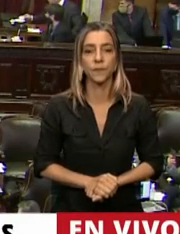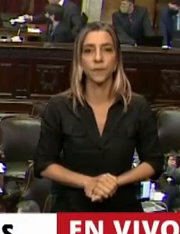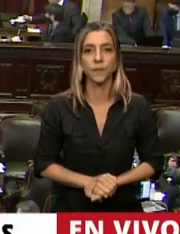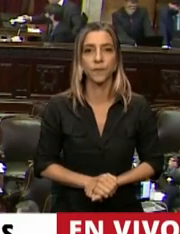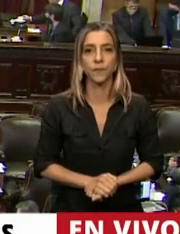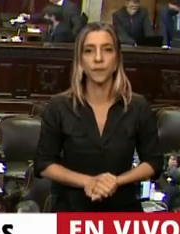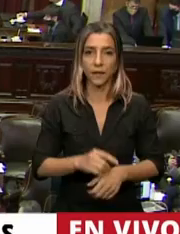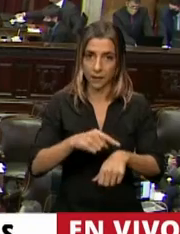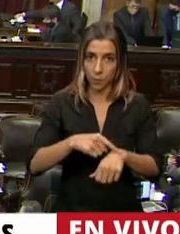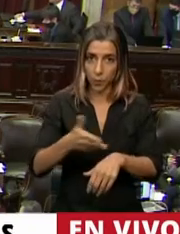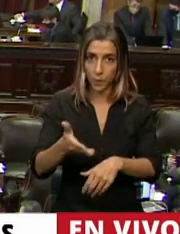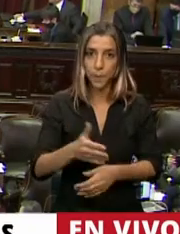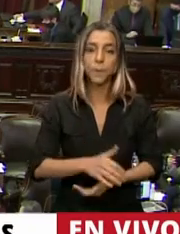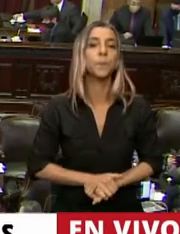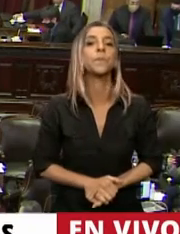tiempo